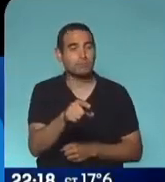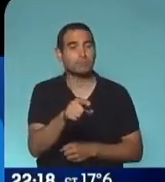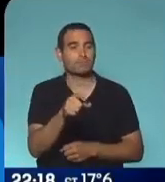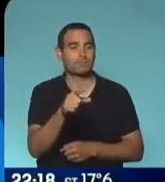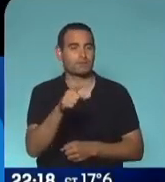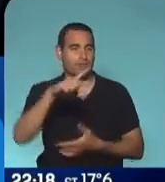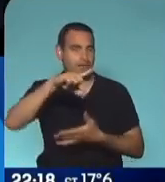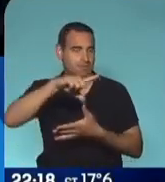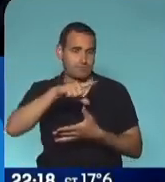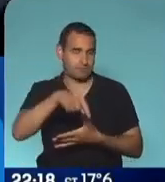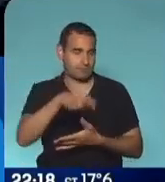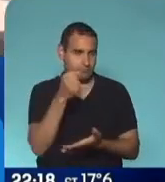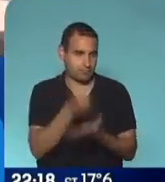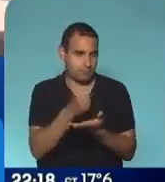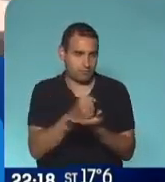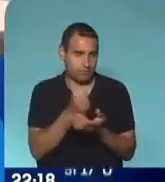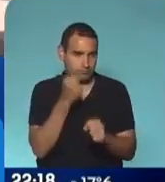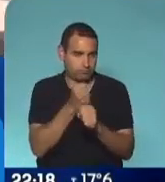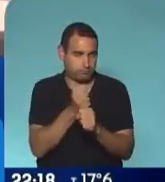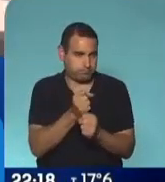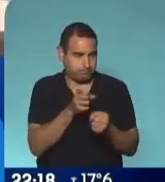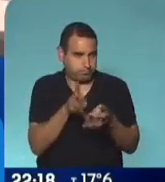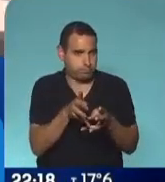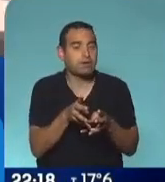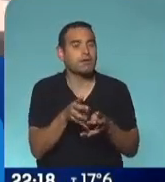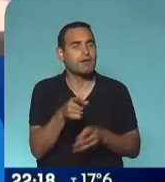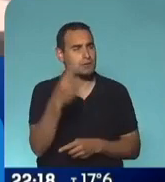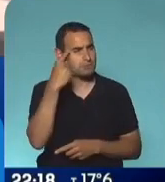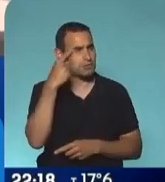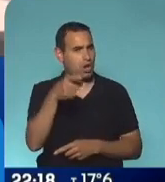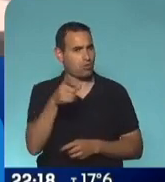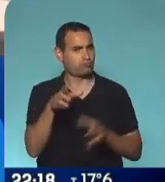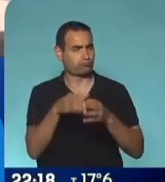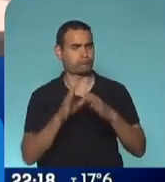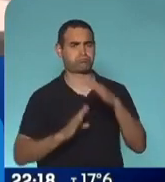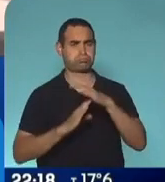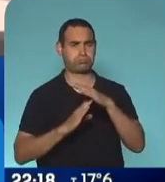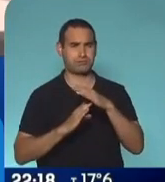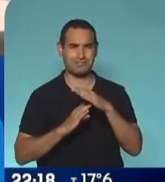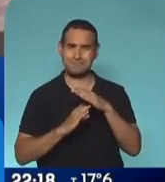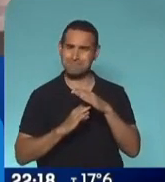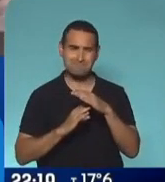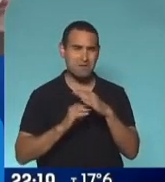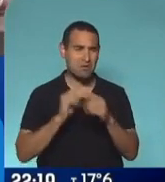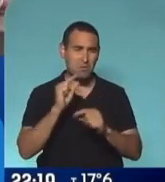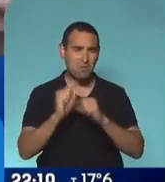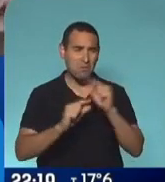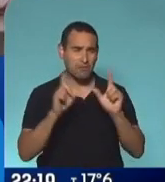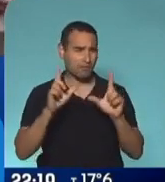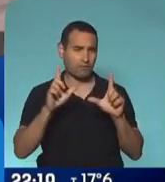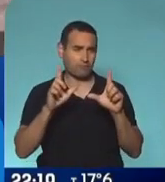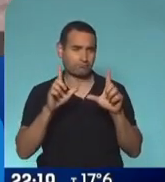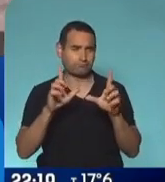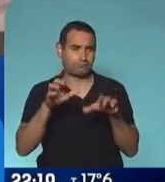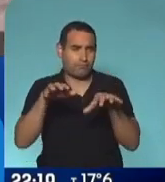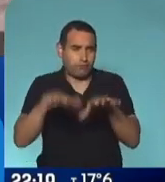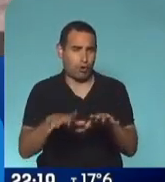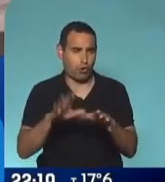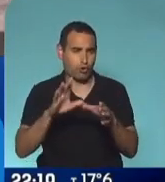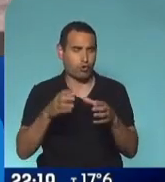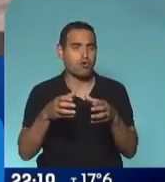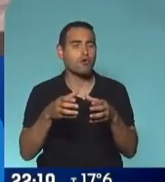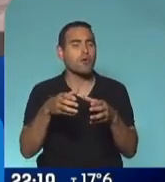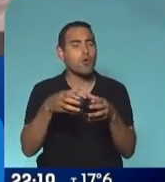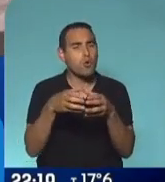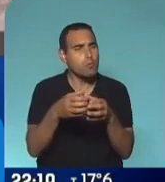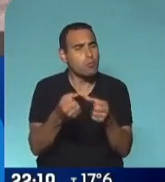Latina como nadie, efectivamente seguía creyendo que tenía un papel central, pero dejaron de tenerlo hace mucho tiempo. Entonces, los